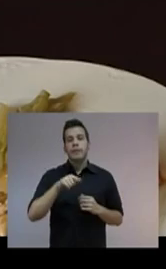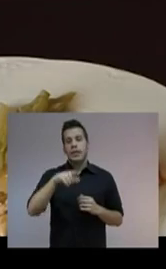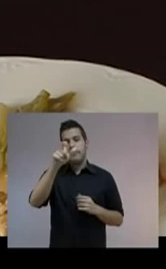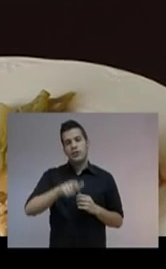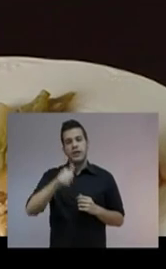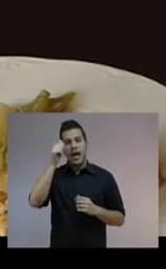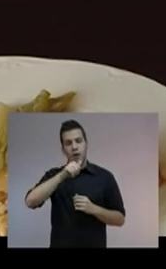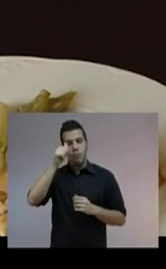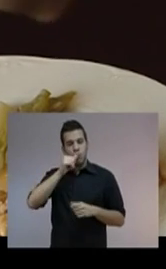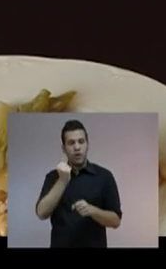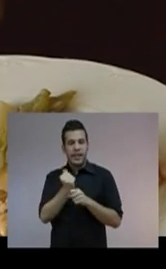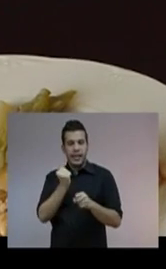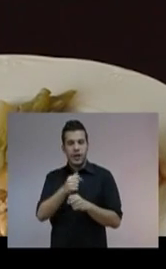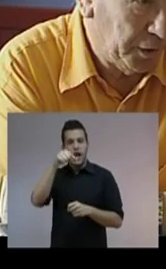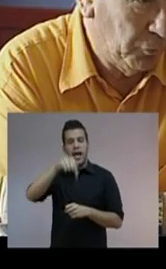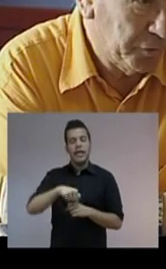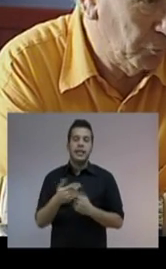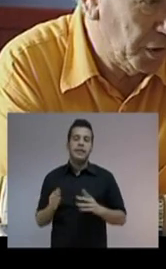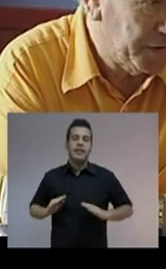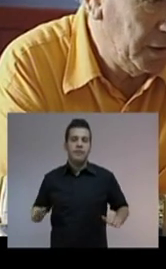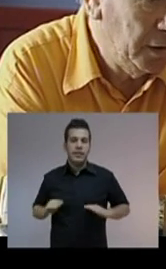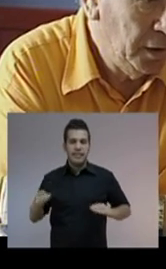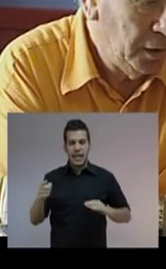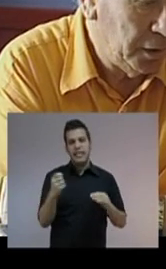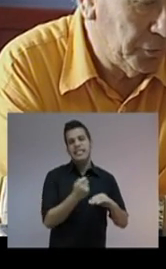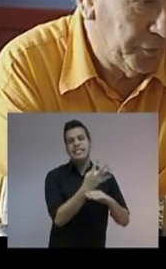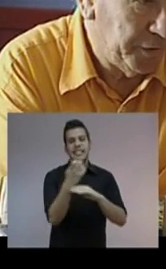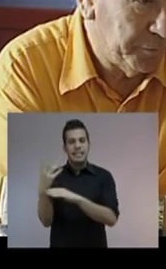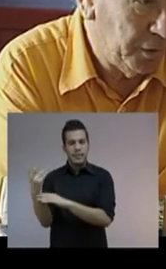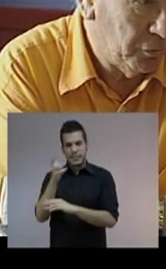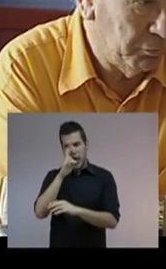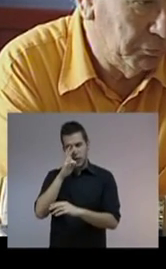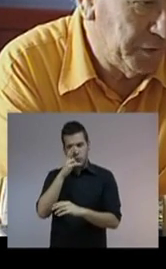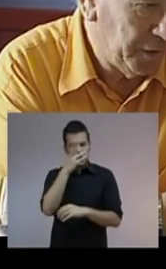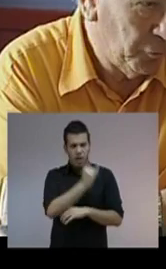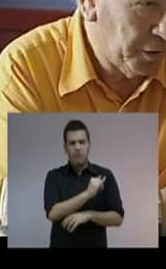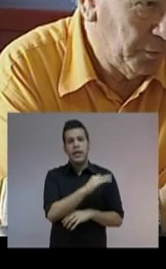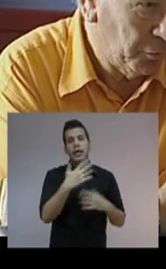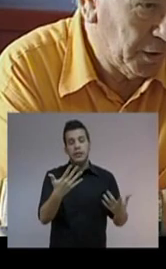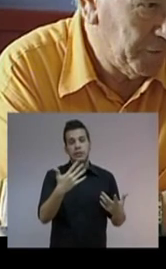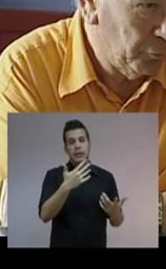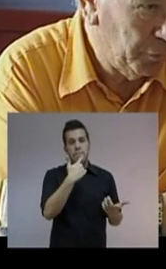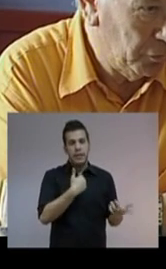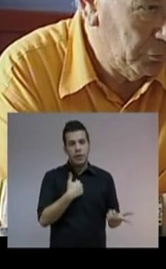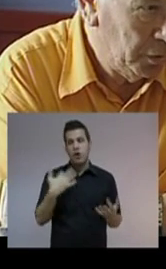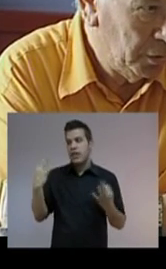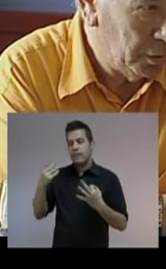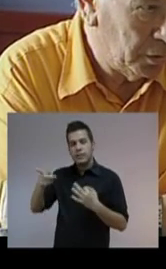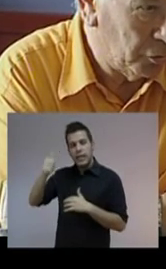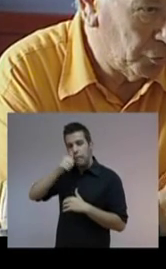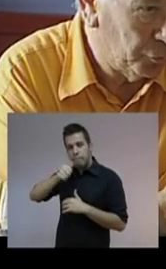de Ibiza que tenía una serie de cepas antiguas, un monastrell, y entonces me dijo, tendríamos que probar de hacer un